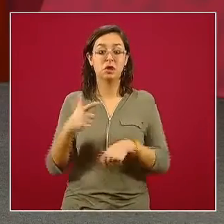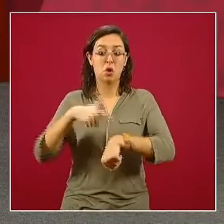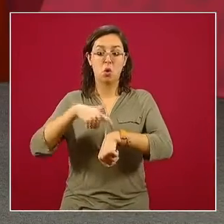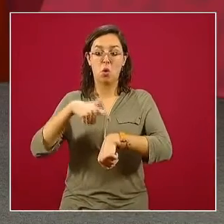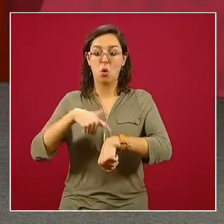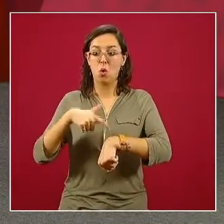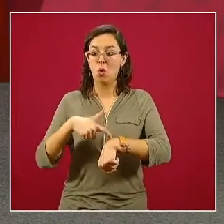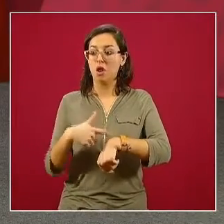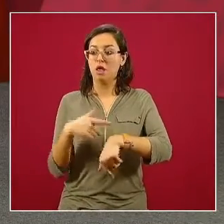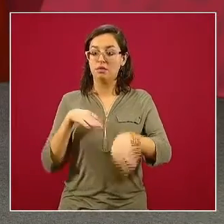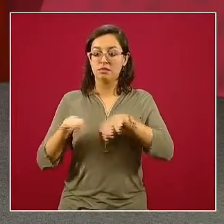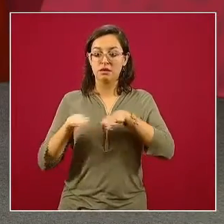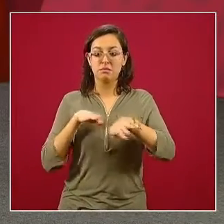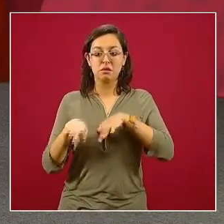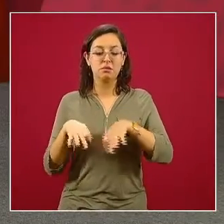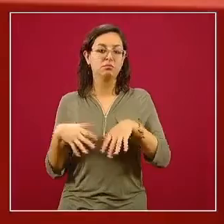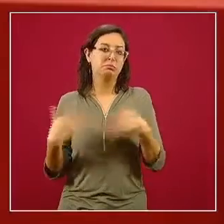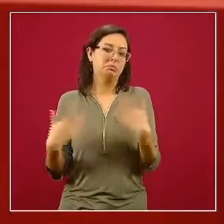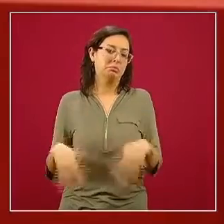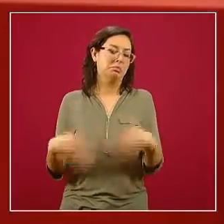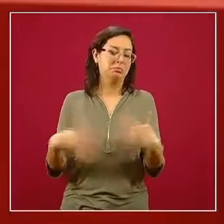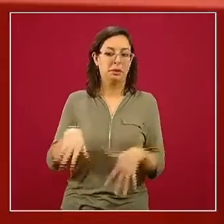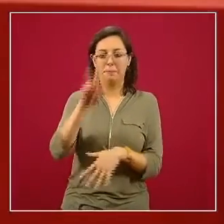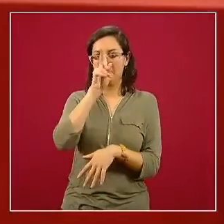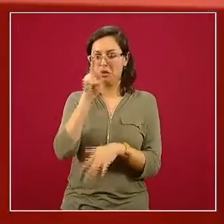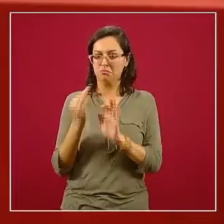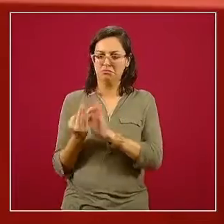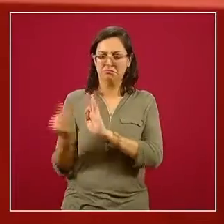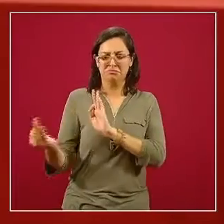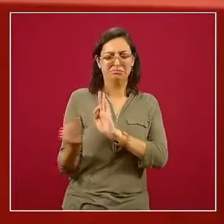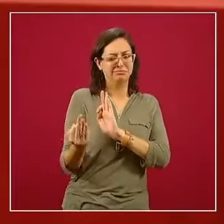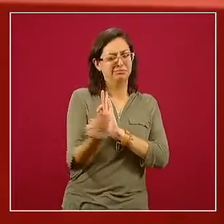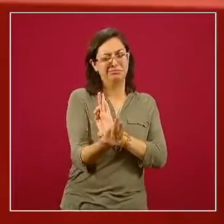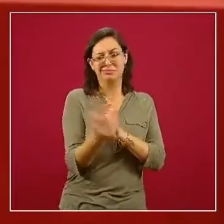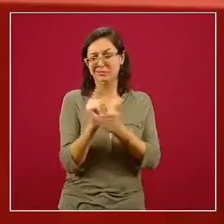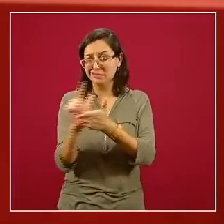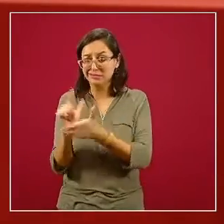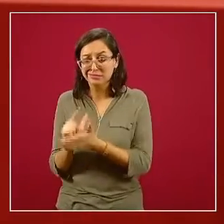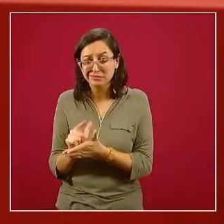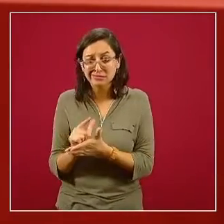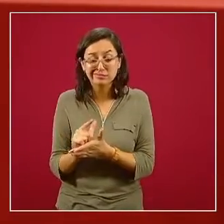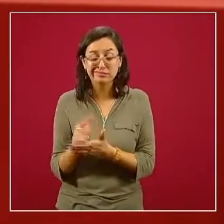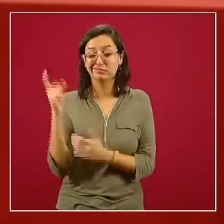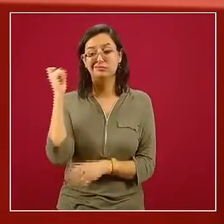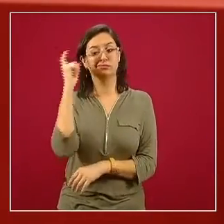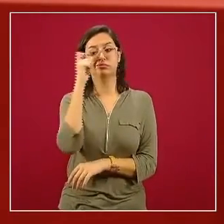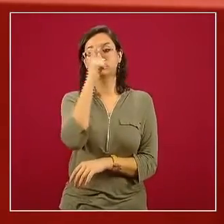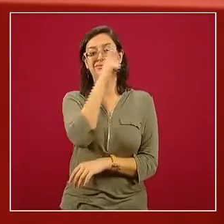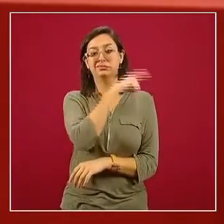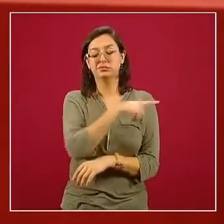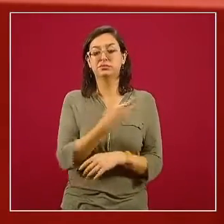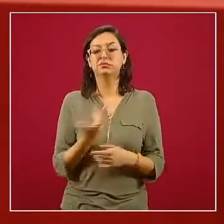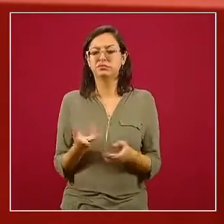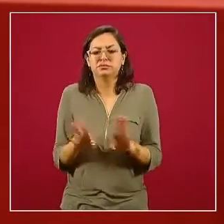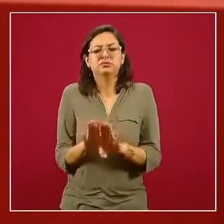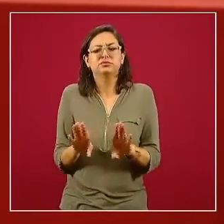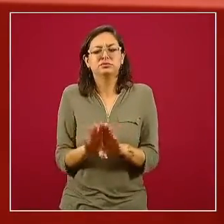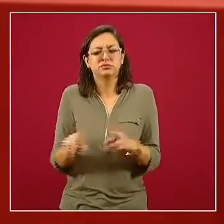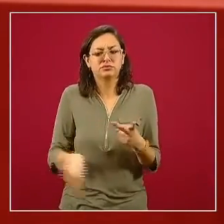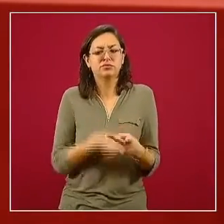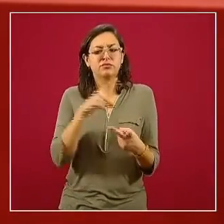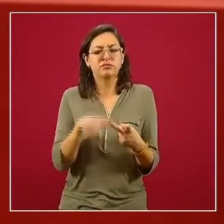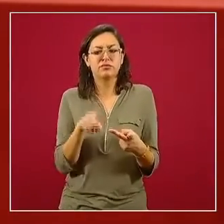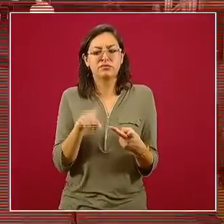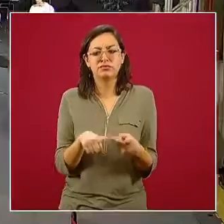pico, pues difícilmente se va a poder mantener esta limpieza, ¿no? Y esta sana distancia. Y otra de mis preguntas